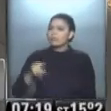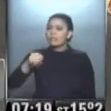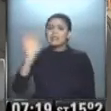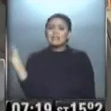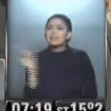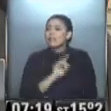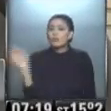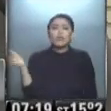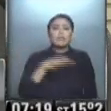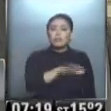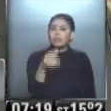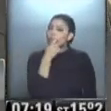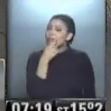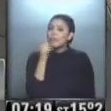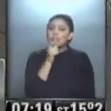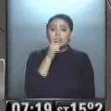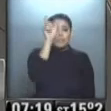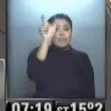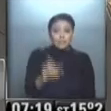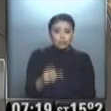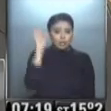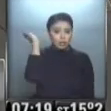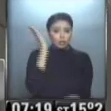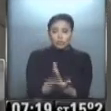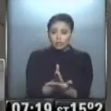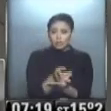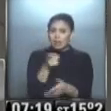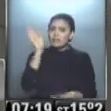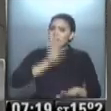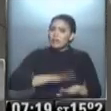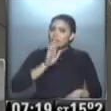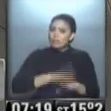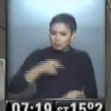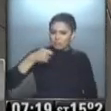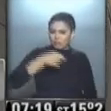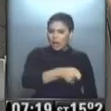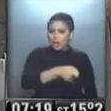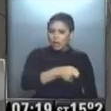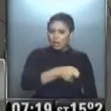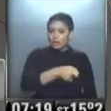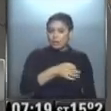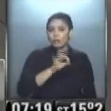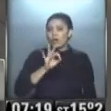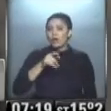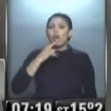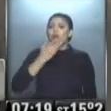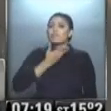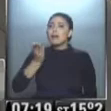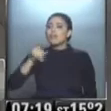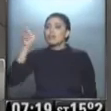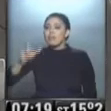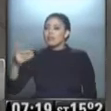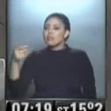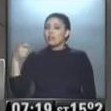de esta sociedad es que una persona que está condenada por haber asesinado o mandado a asesinar a